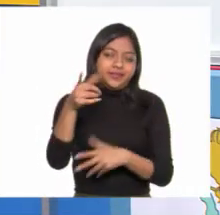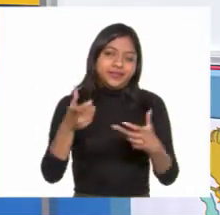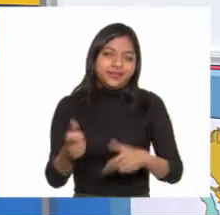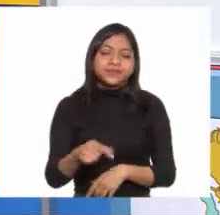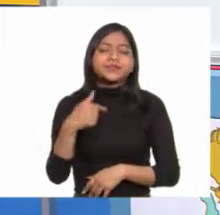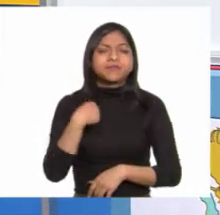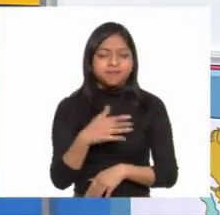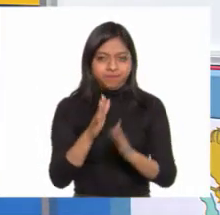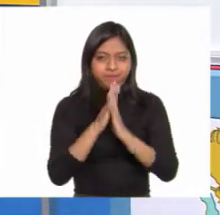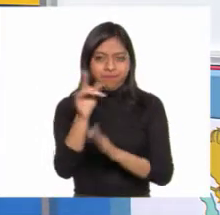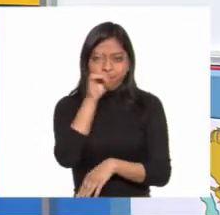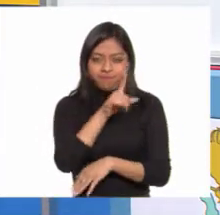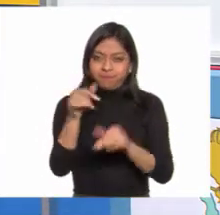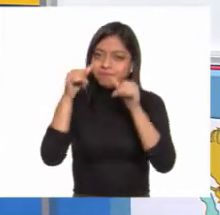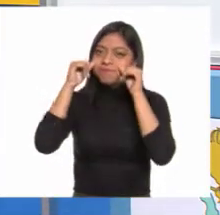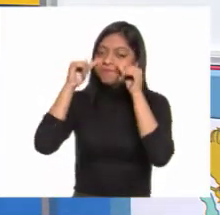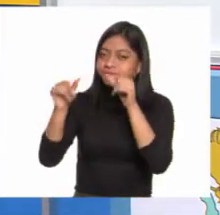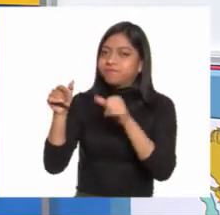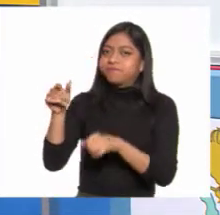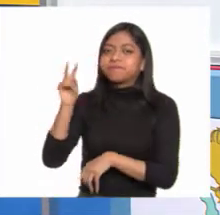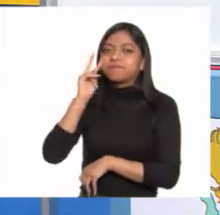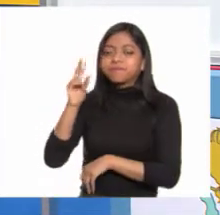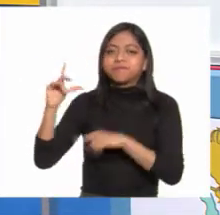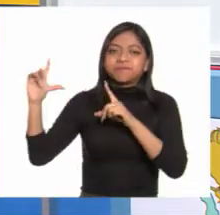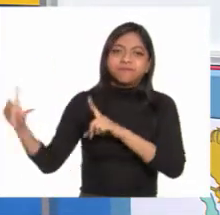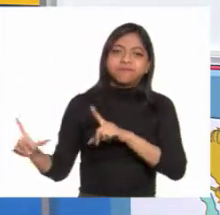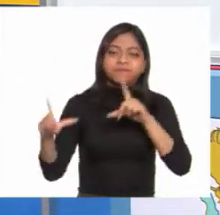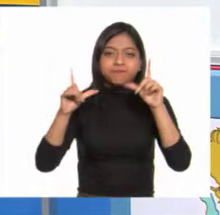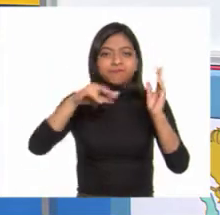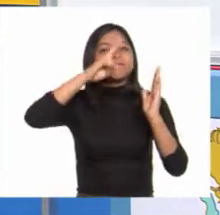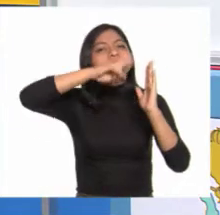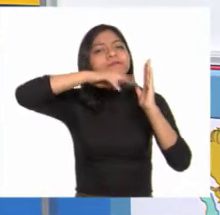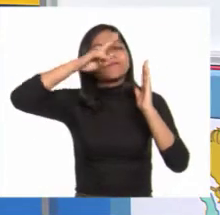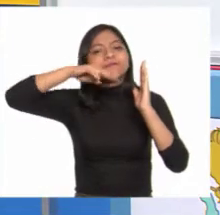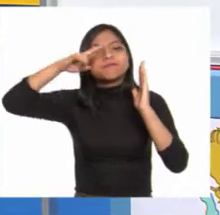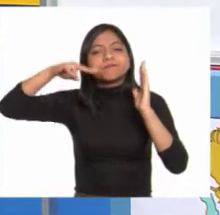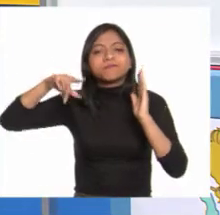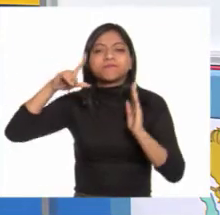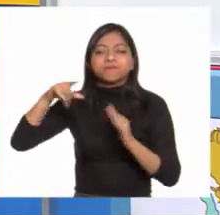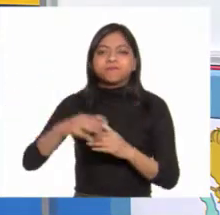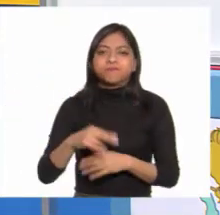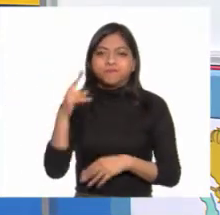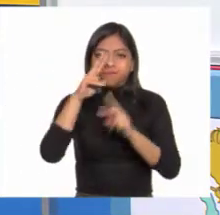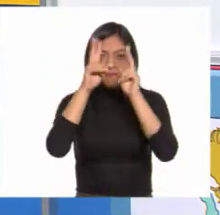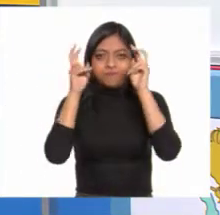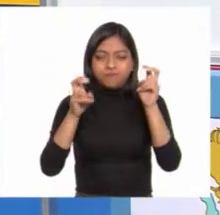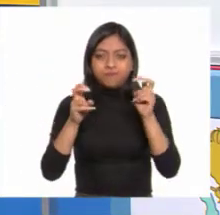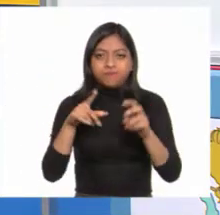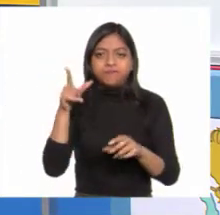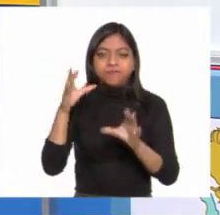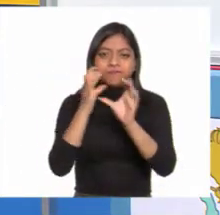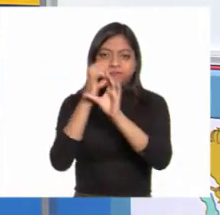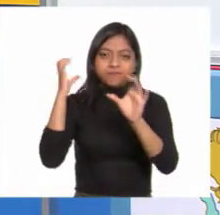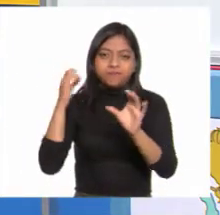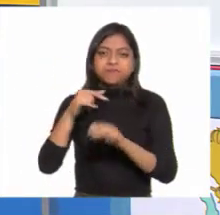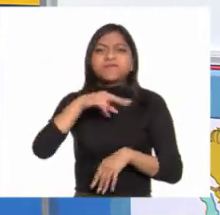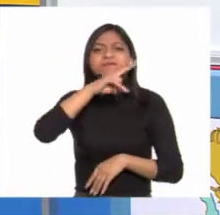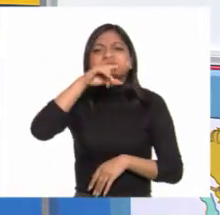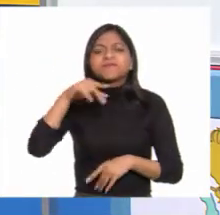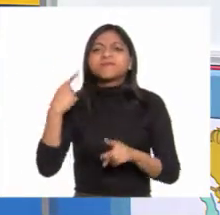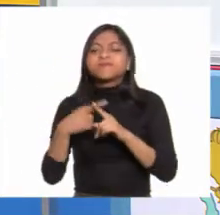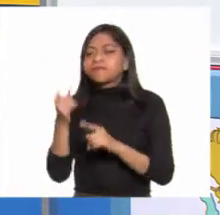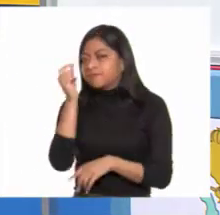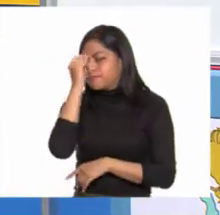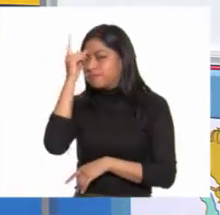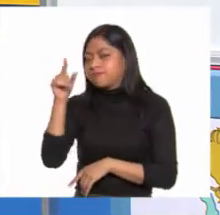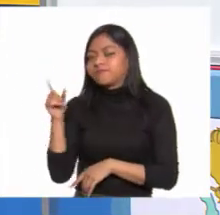pido que observen, por favor, la siguiente pintura. Es una obra titulada El camión y fue pintada por